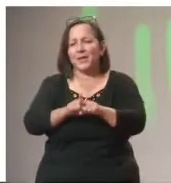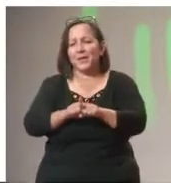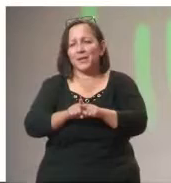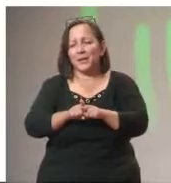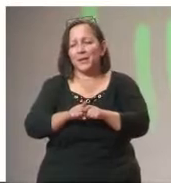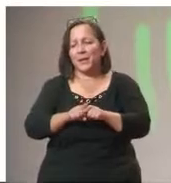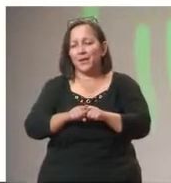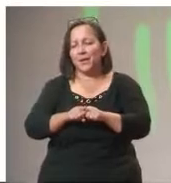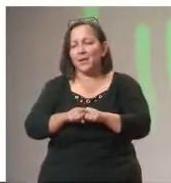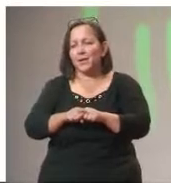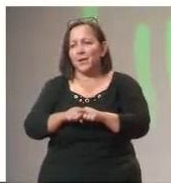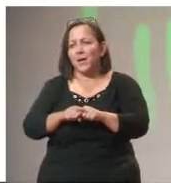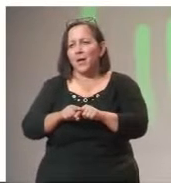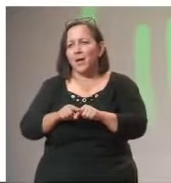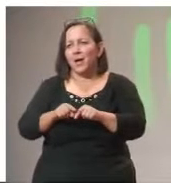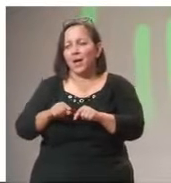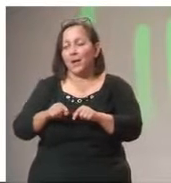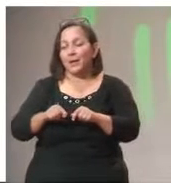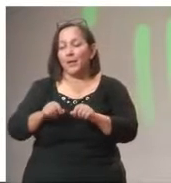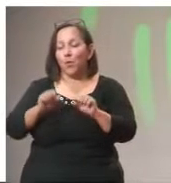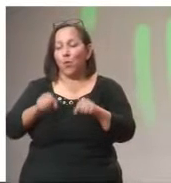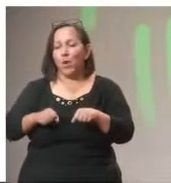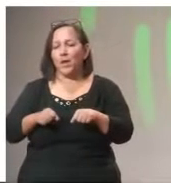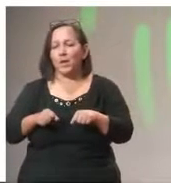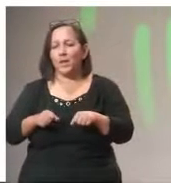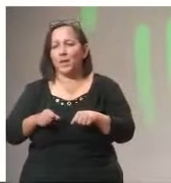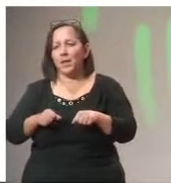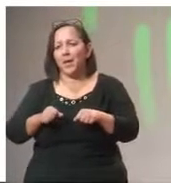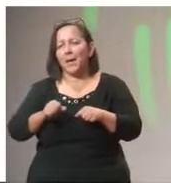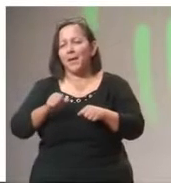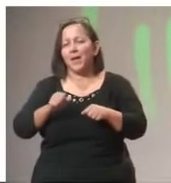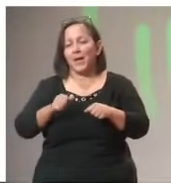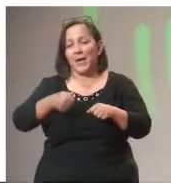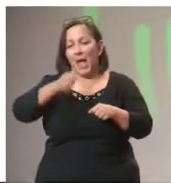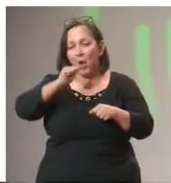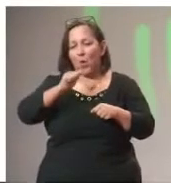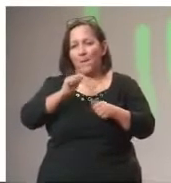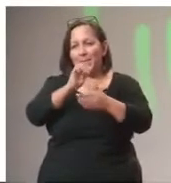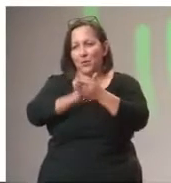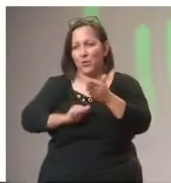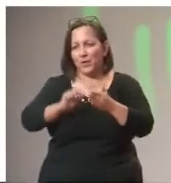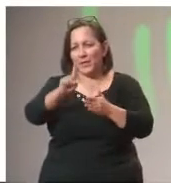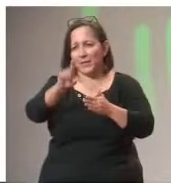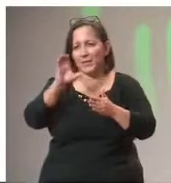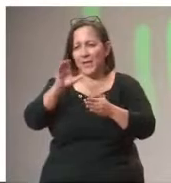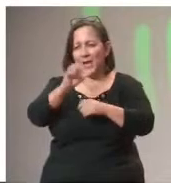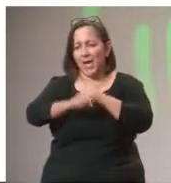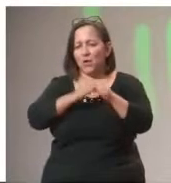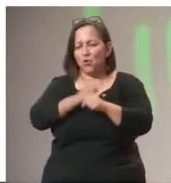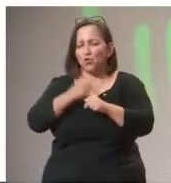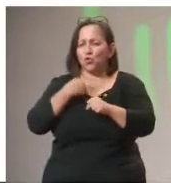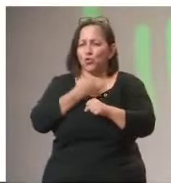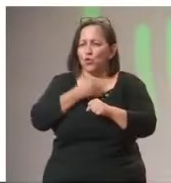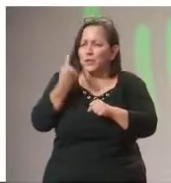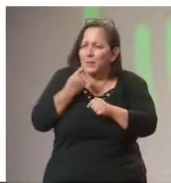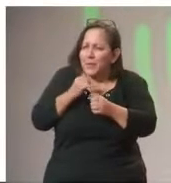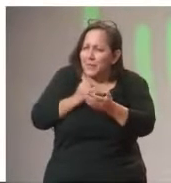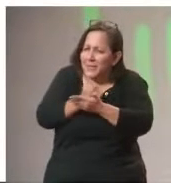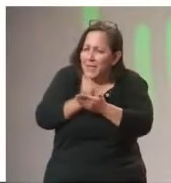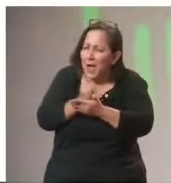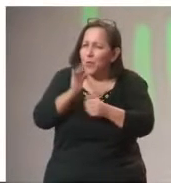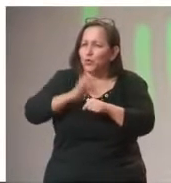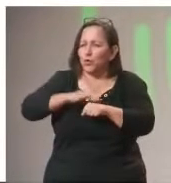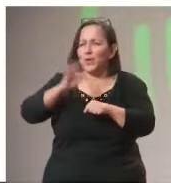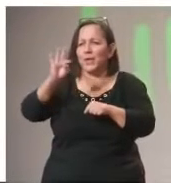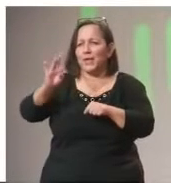aguas que son relativamente jóvenes, generalmente menores a 100 años. En Costa Rica hemos estado midiendo tritio desde hace varios años, y son esos puntos en